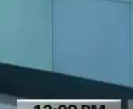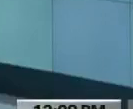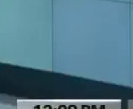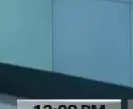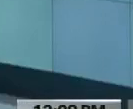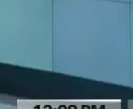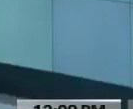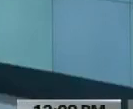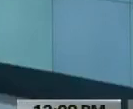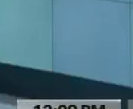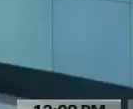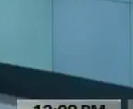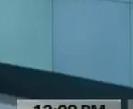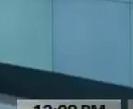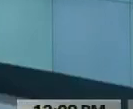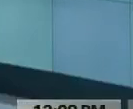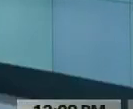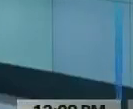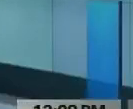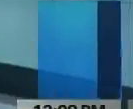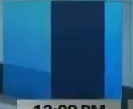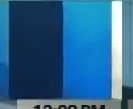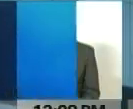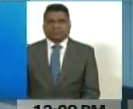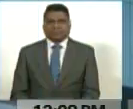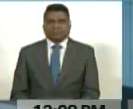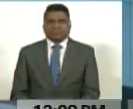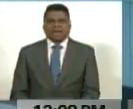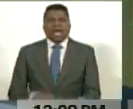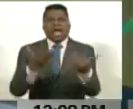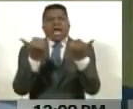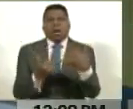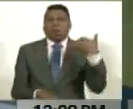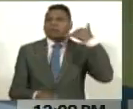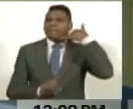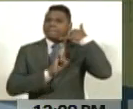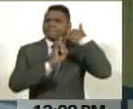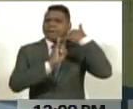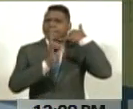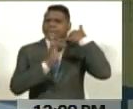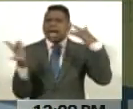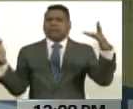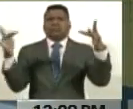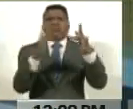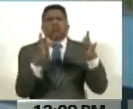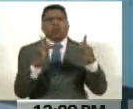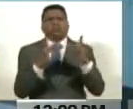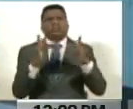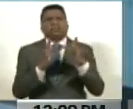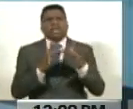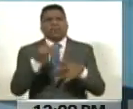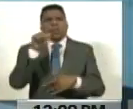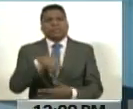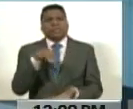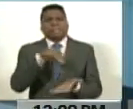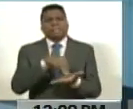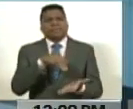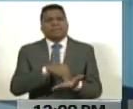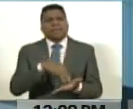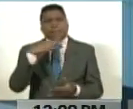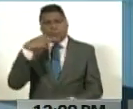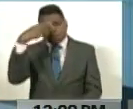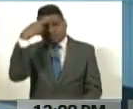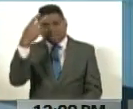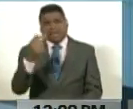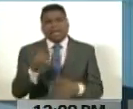En Venezuela iniciamos, a esta hora hacemos un contacto telefónico con el alcalde del municipio Huaycaipuro del estado de Miranda, Francisco Garcés,